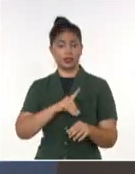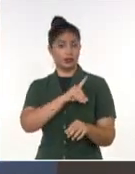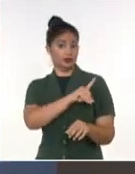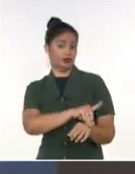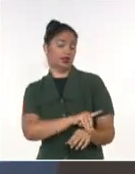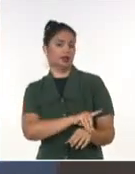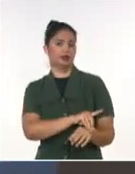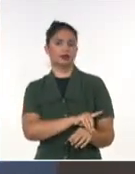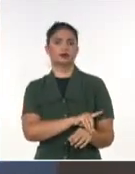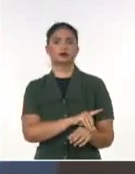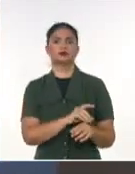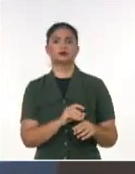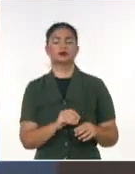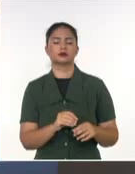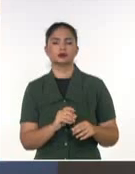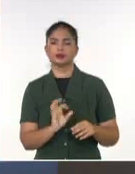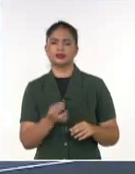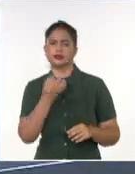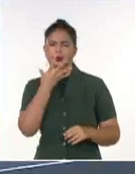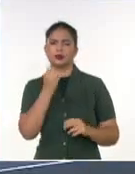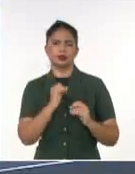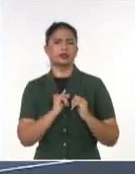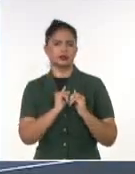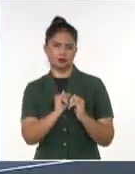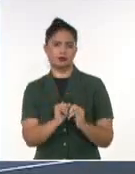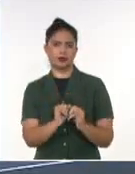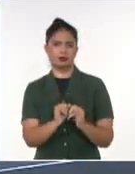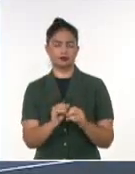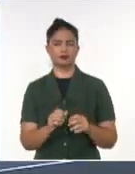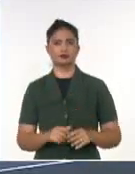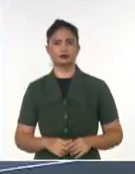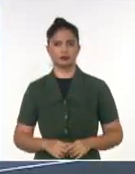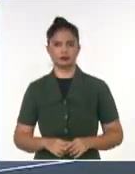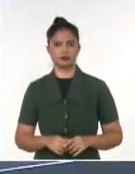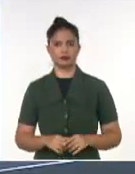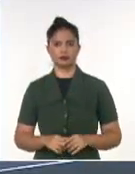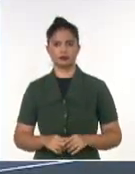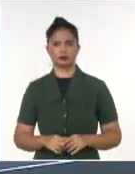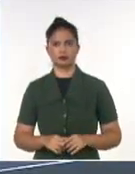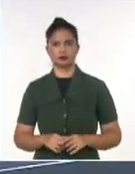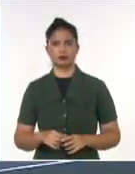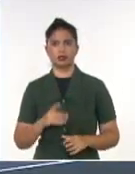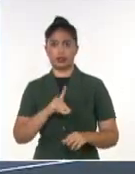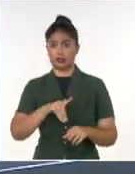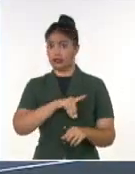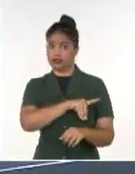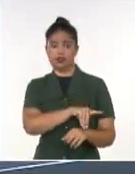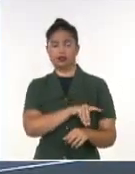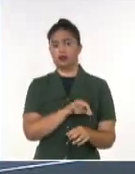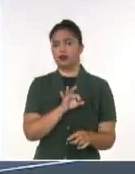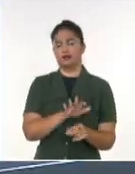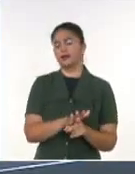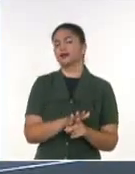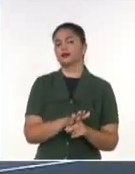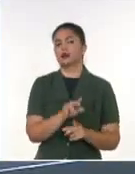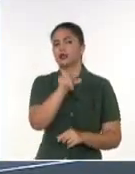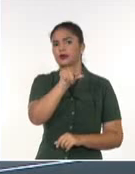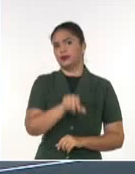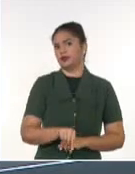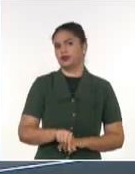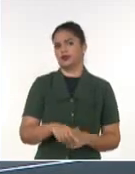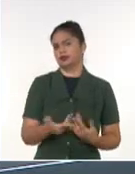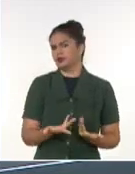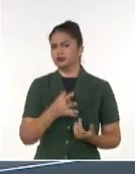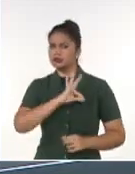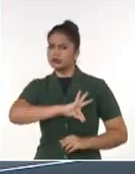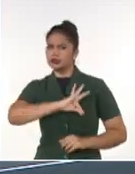siempre nos gusta reafirmar sí. este elemento. El dengue, inicialmente los síntomas, o sea, el síntoma primordial del dengue es la